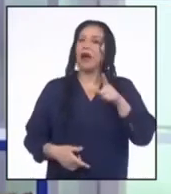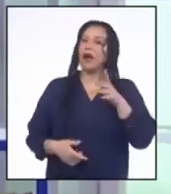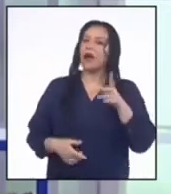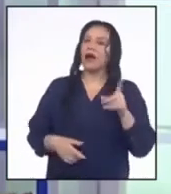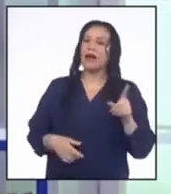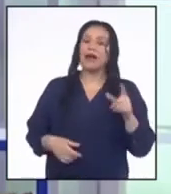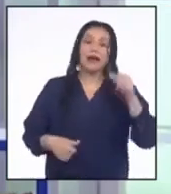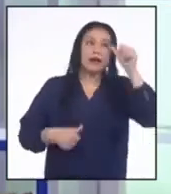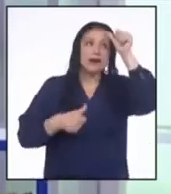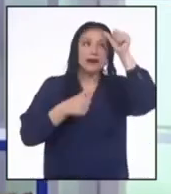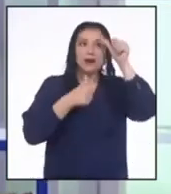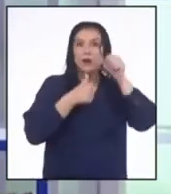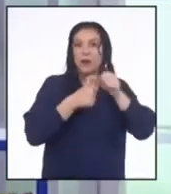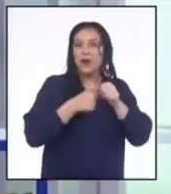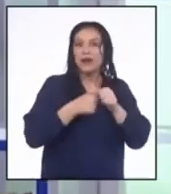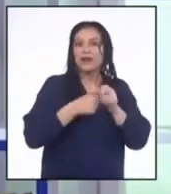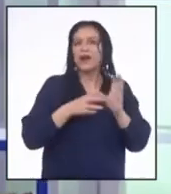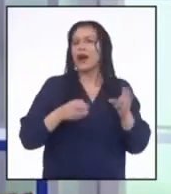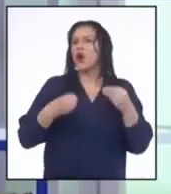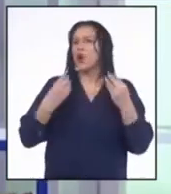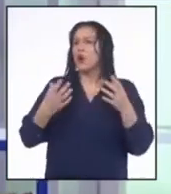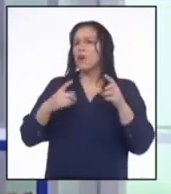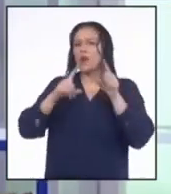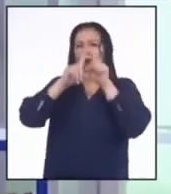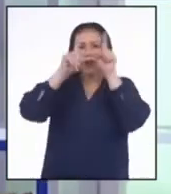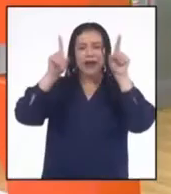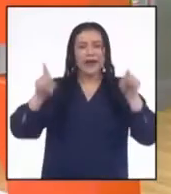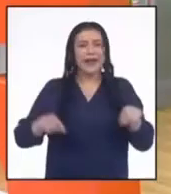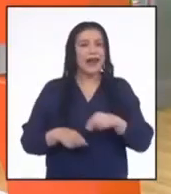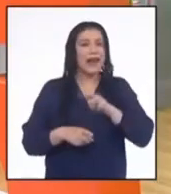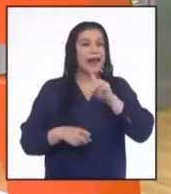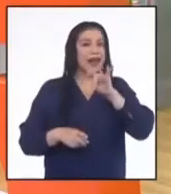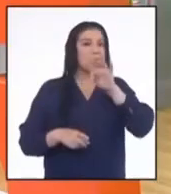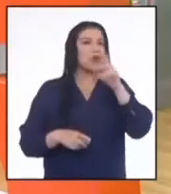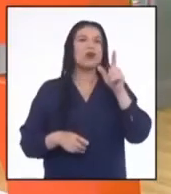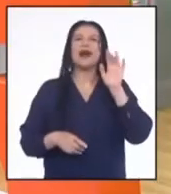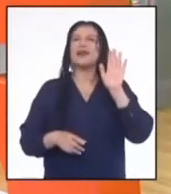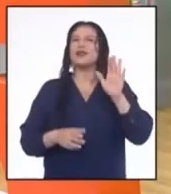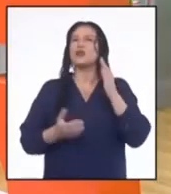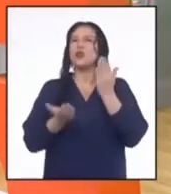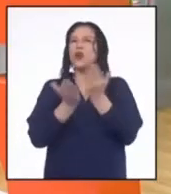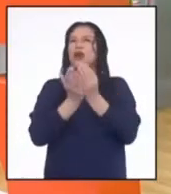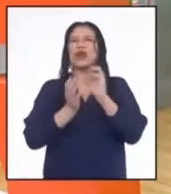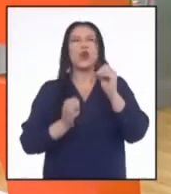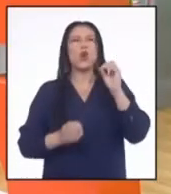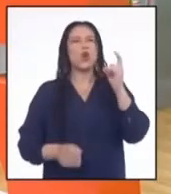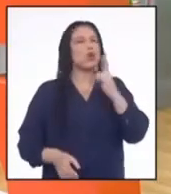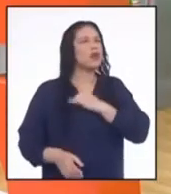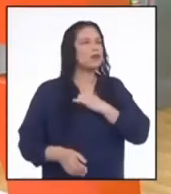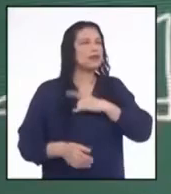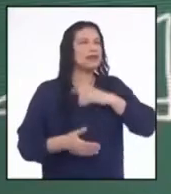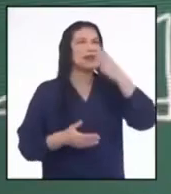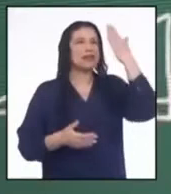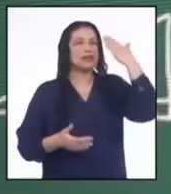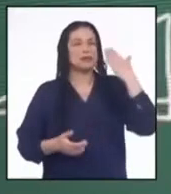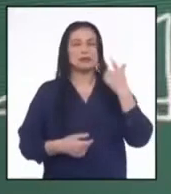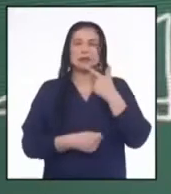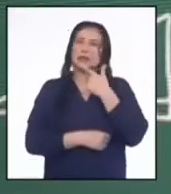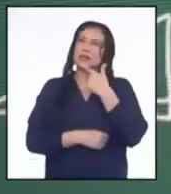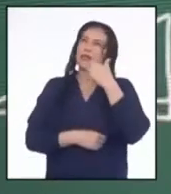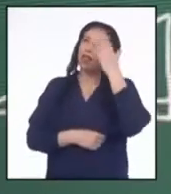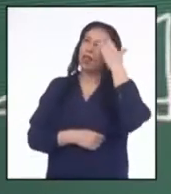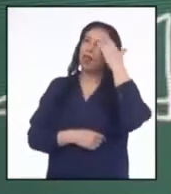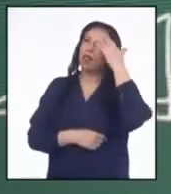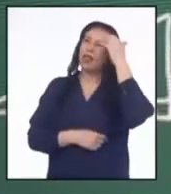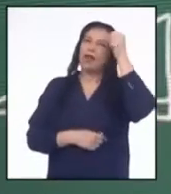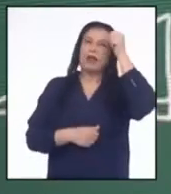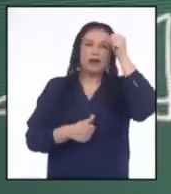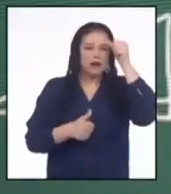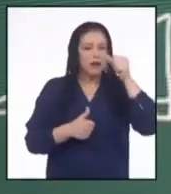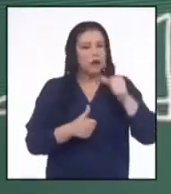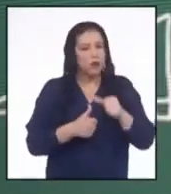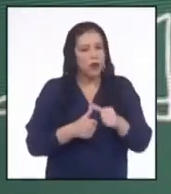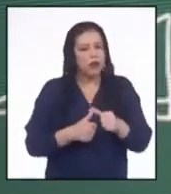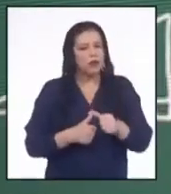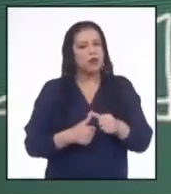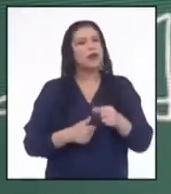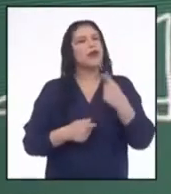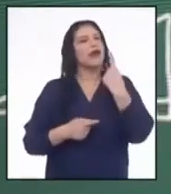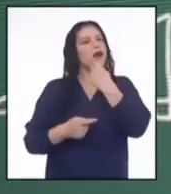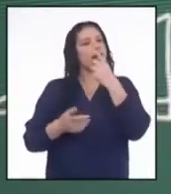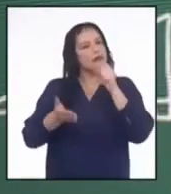Stephanie, ¿te acuerdas cómo era el periódico mural de tu colegio o de tu universidad? Bueno, recuerdo que lo